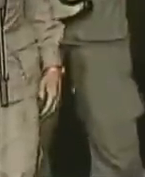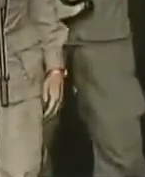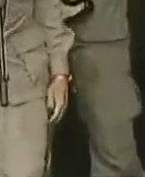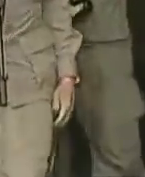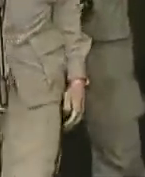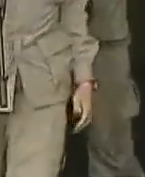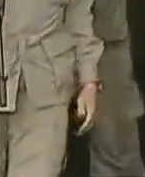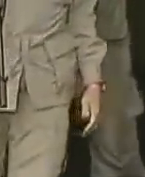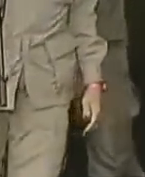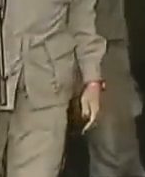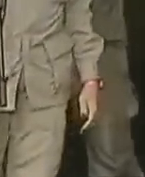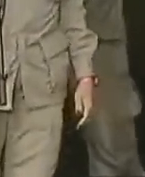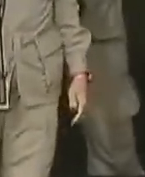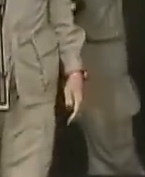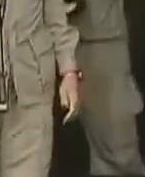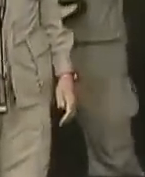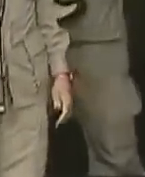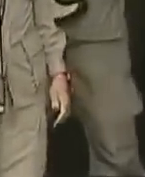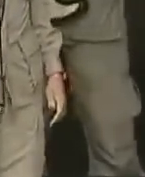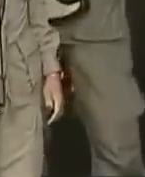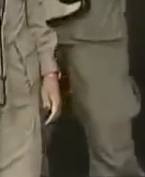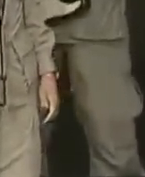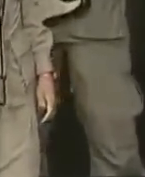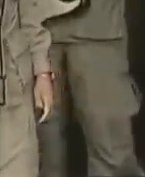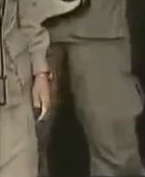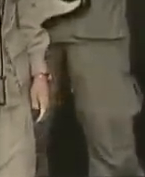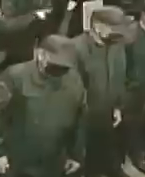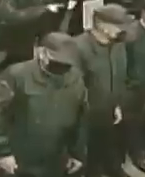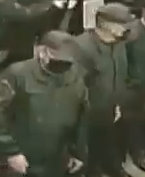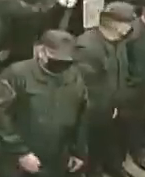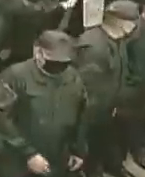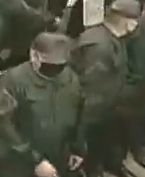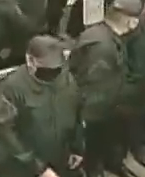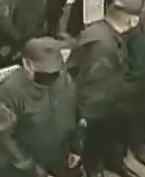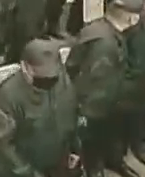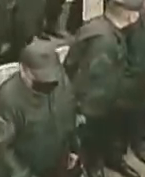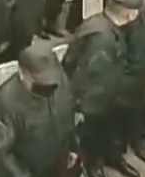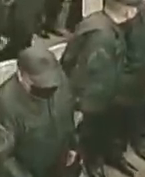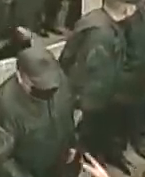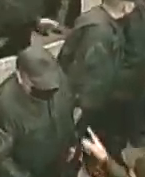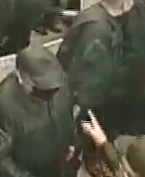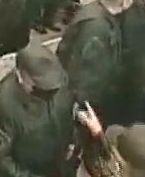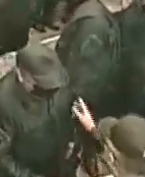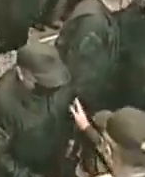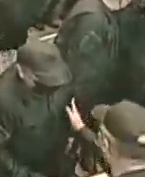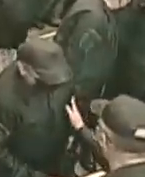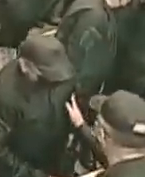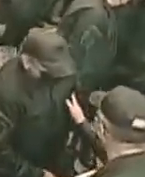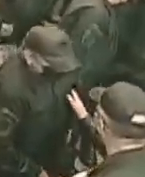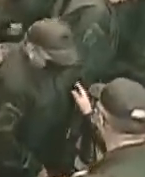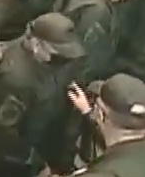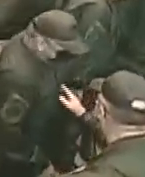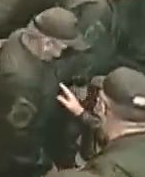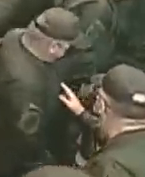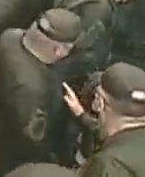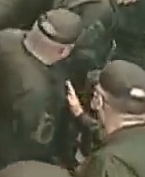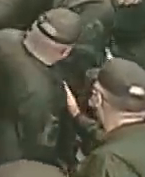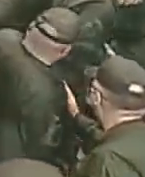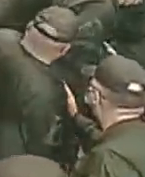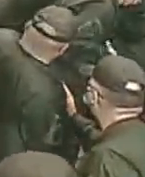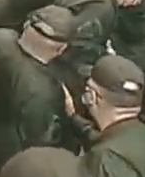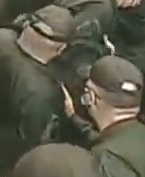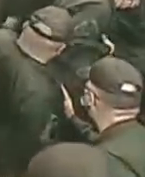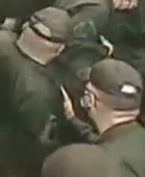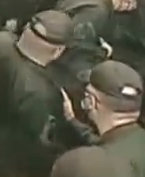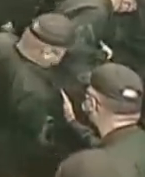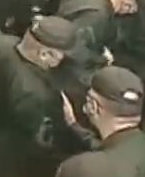siento orgulloso del cuerpo castrense. Preparémonos para este año 2023, que también será